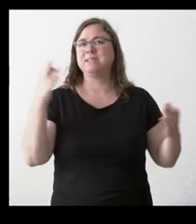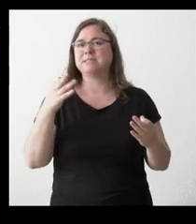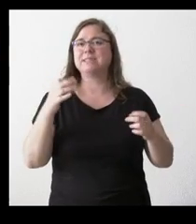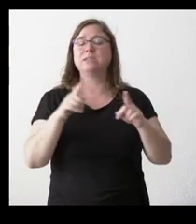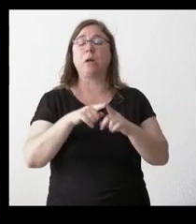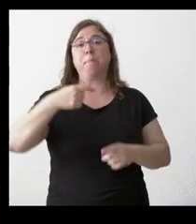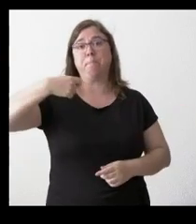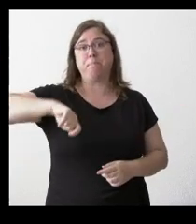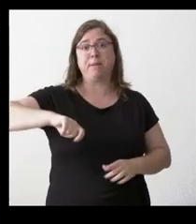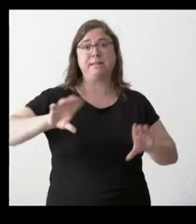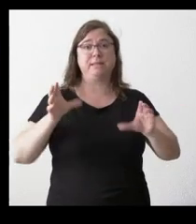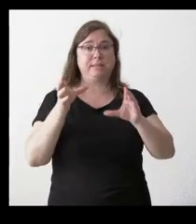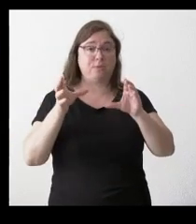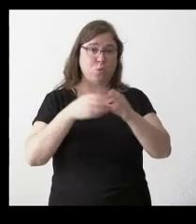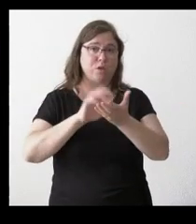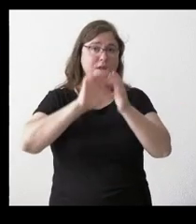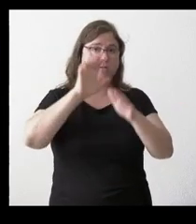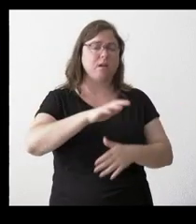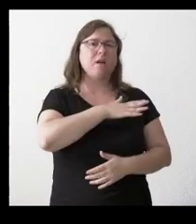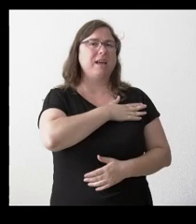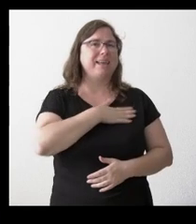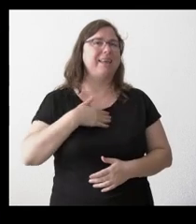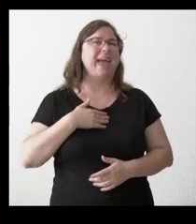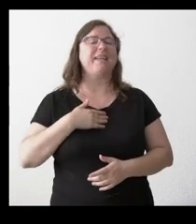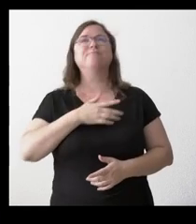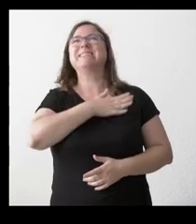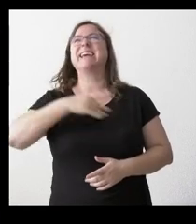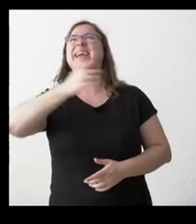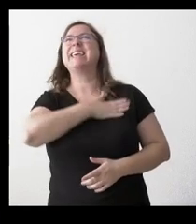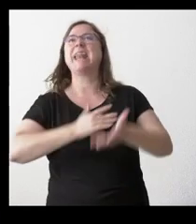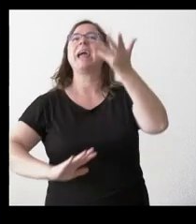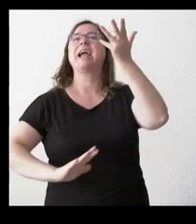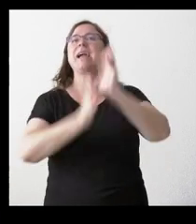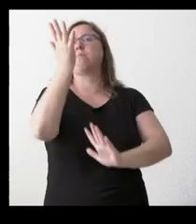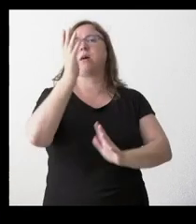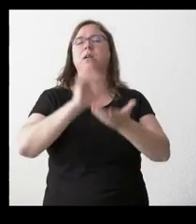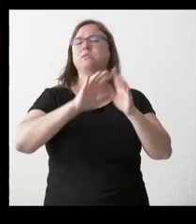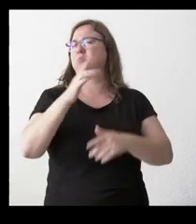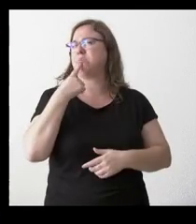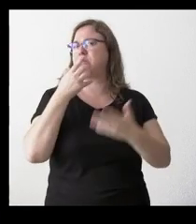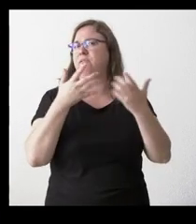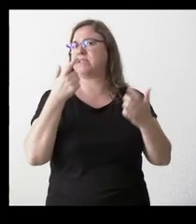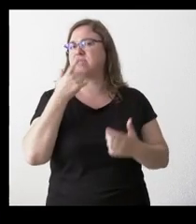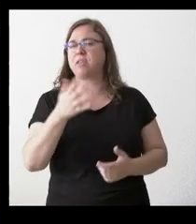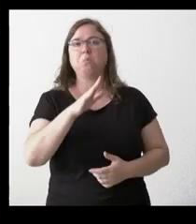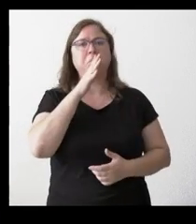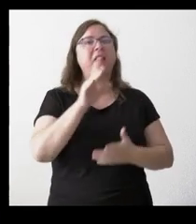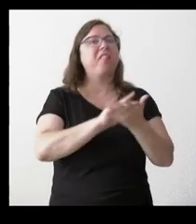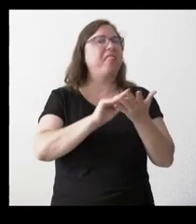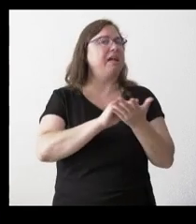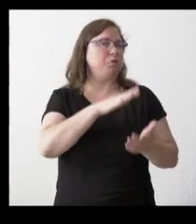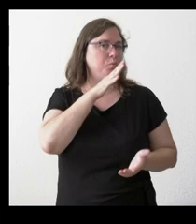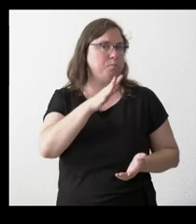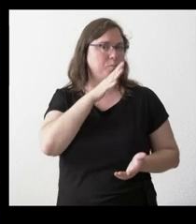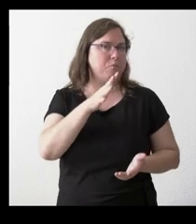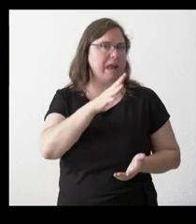de la Junta para hablar de que quieren quemar Castilla y León. No sé qué datos hay